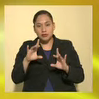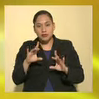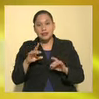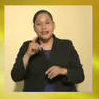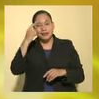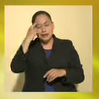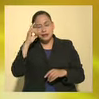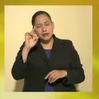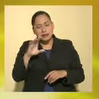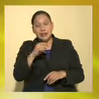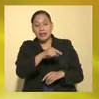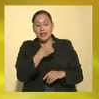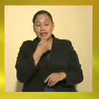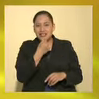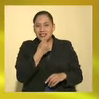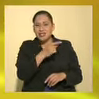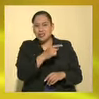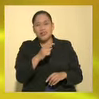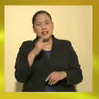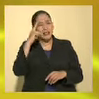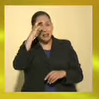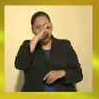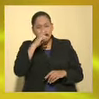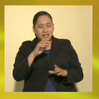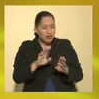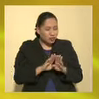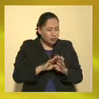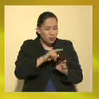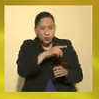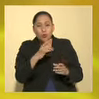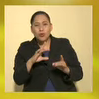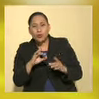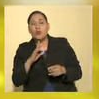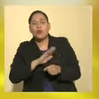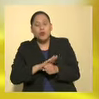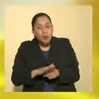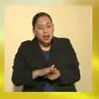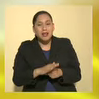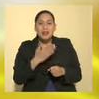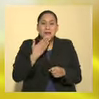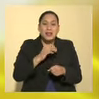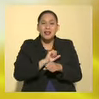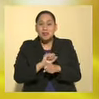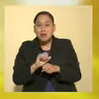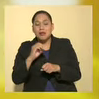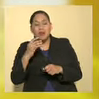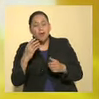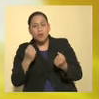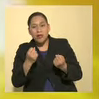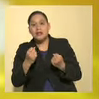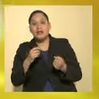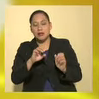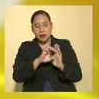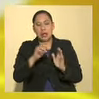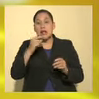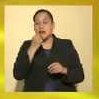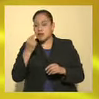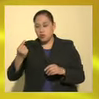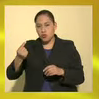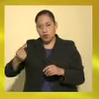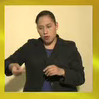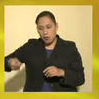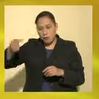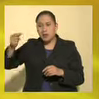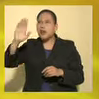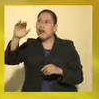de cabeza en niños muy pequeños es muy difícil valorar el dolor, pero ya en niños más grandecitos generalmente te refieren